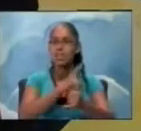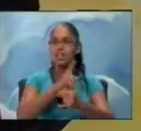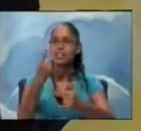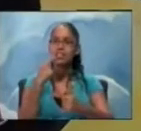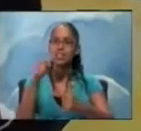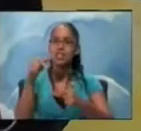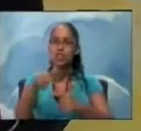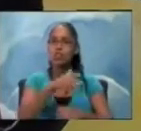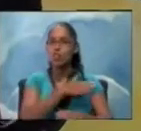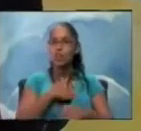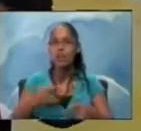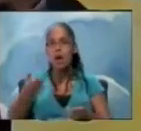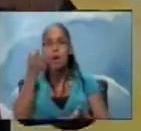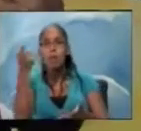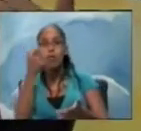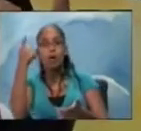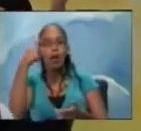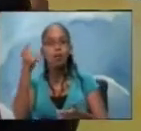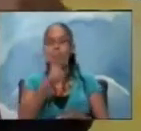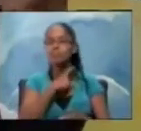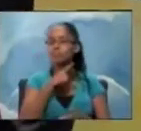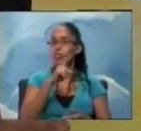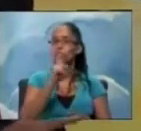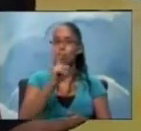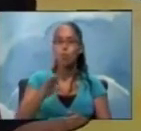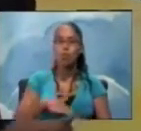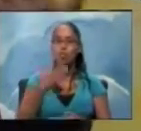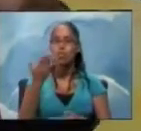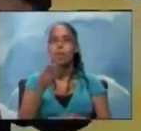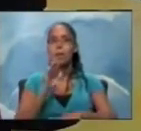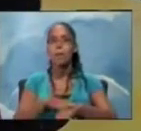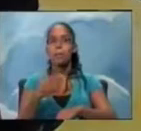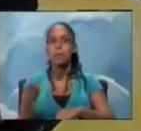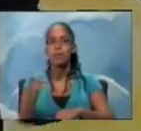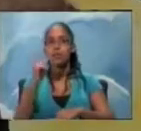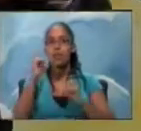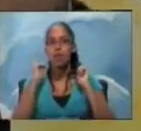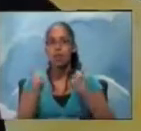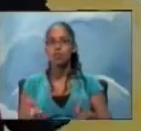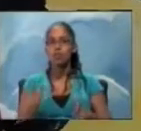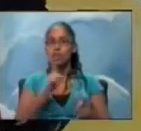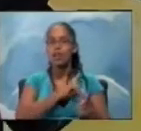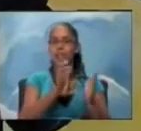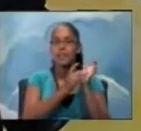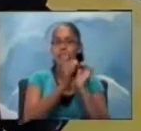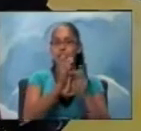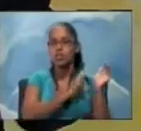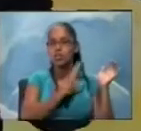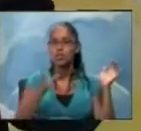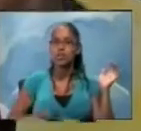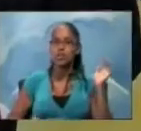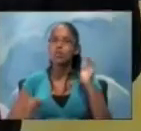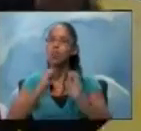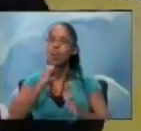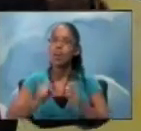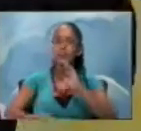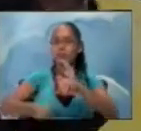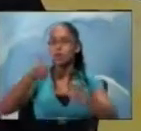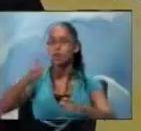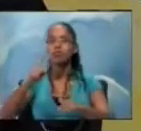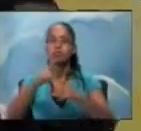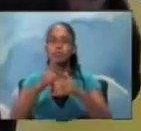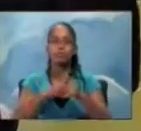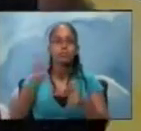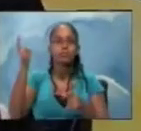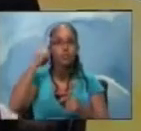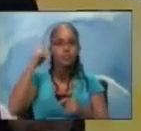ellos querían buscarlo para hacerle daño, pero no podían. ¿Pero por qué no podían? Porque la autoridad de Jesucristo es mayor. Entonces sepa que la